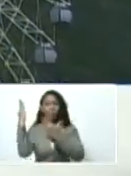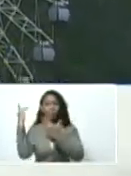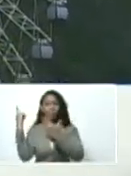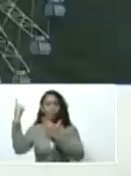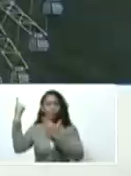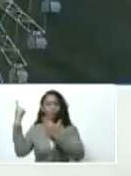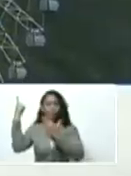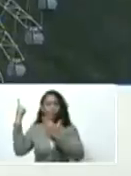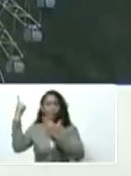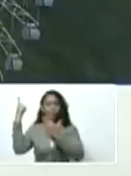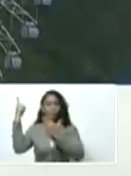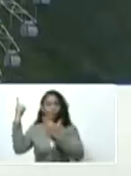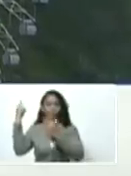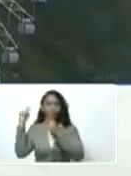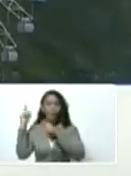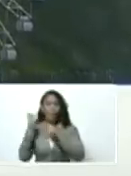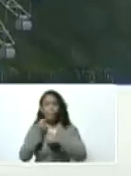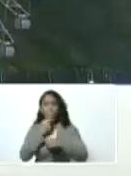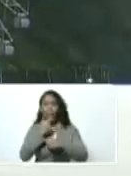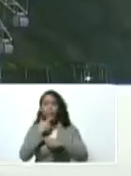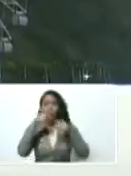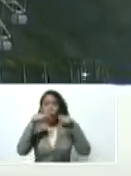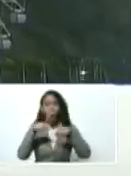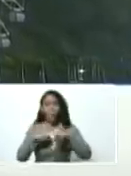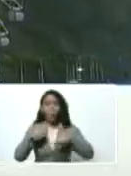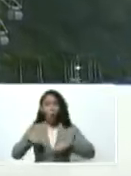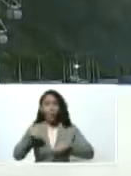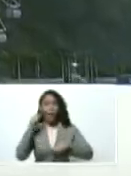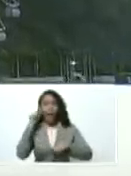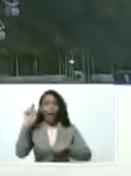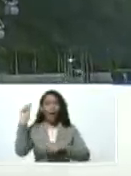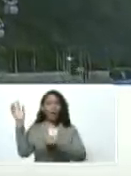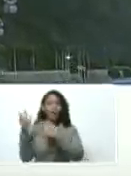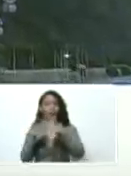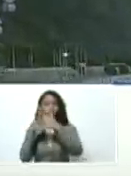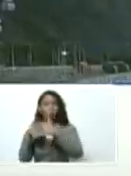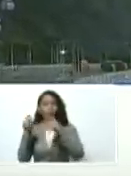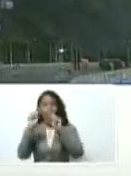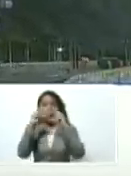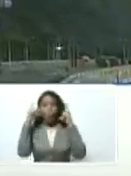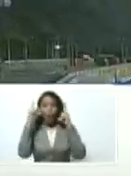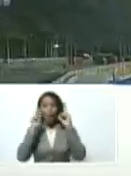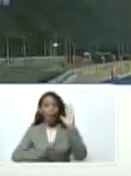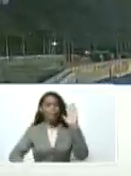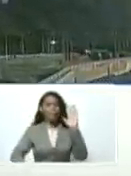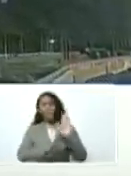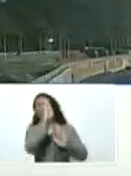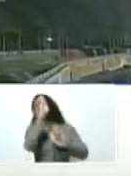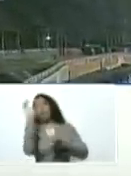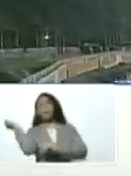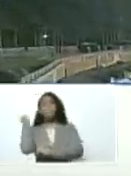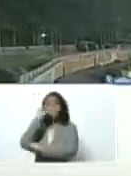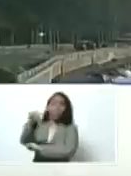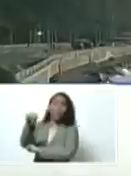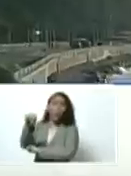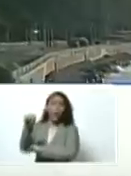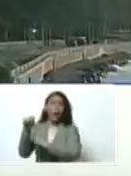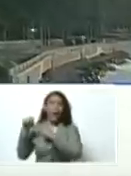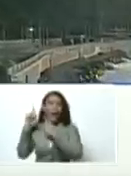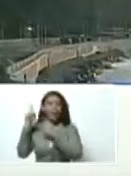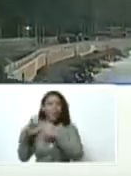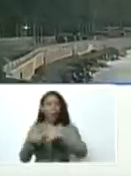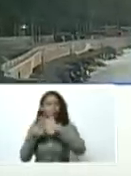Guaira es más bella hoy por hoy que Miami. La Guaira supera a Miami en